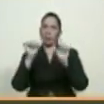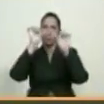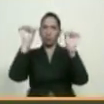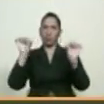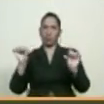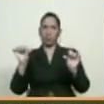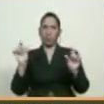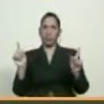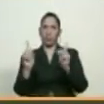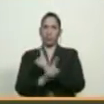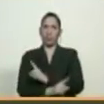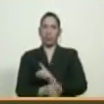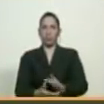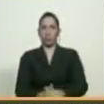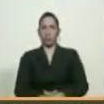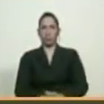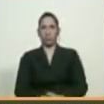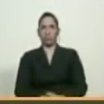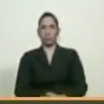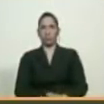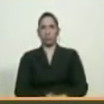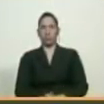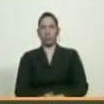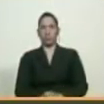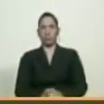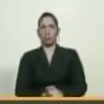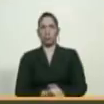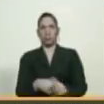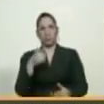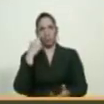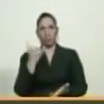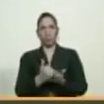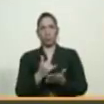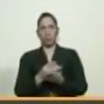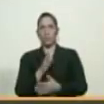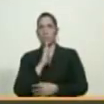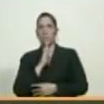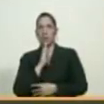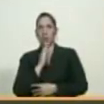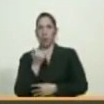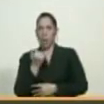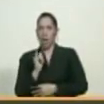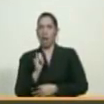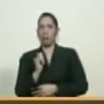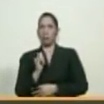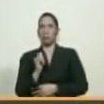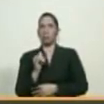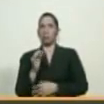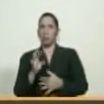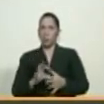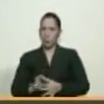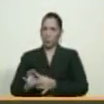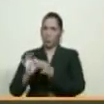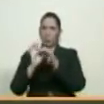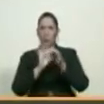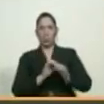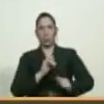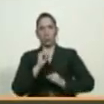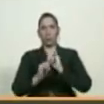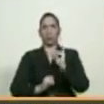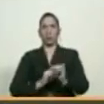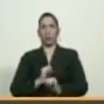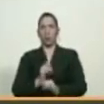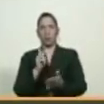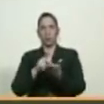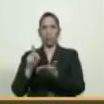Estamos hablando con la asociación bancaria para ver cuáles bancos tienen el perfil, tienen las corresponsabilidades internacionales necesarias para